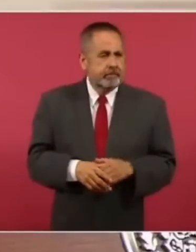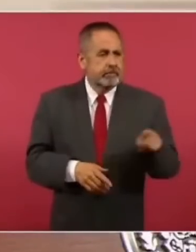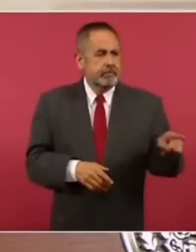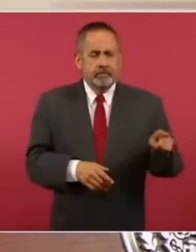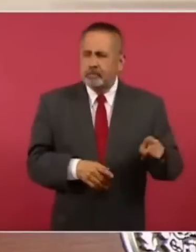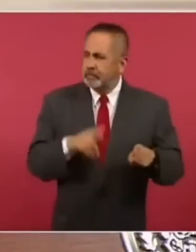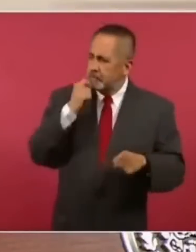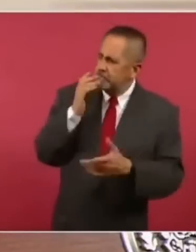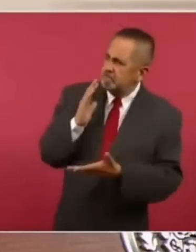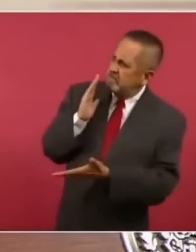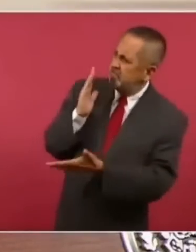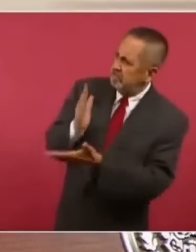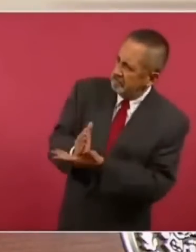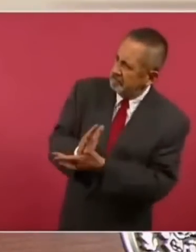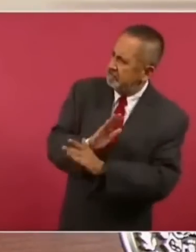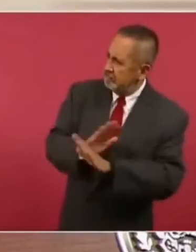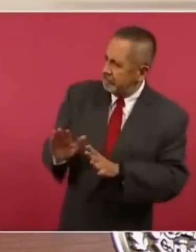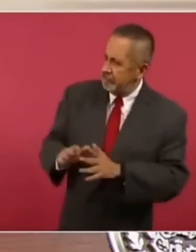detenernos